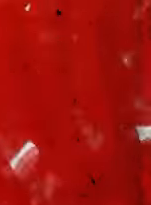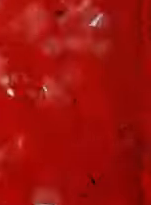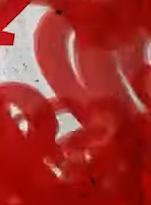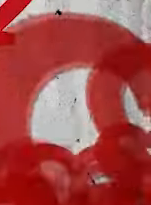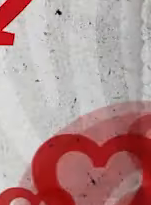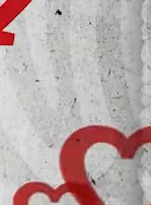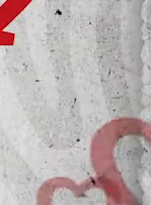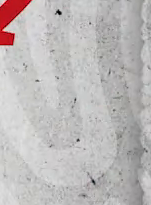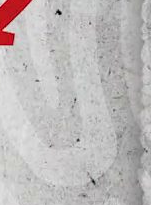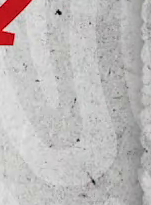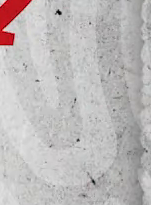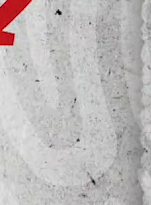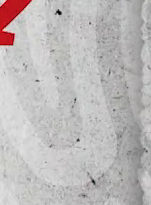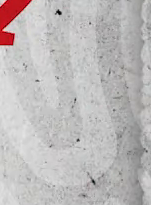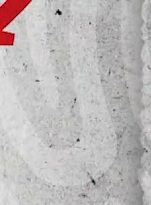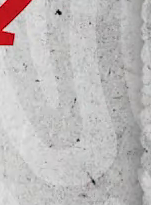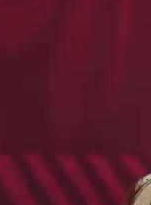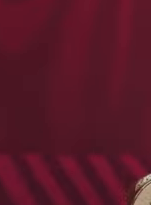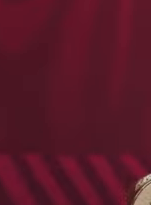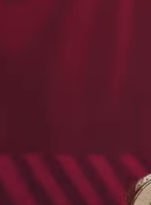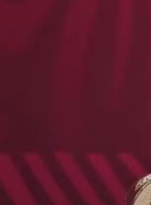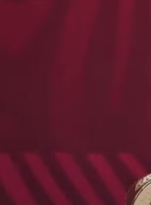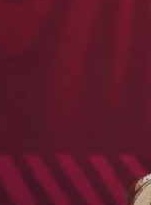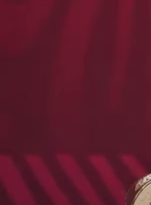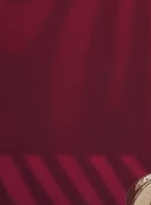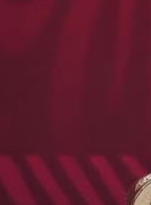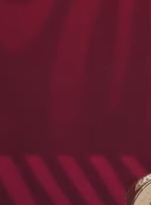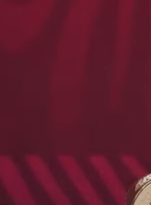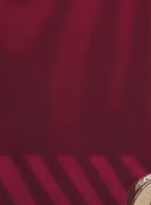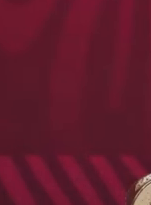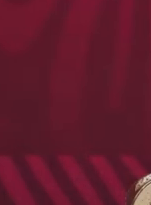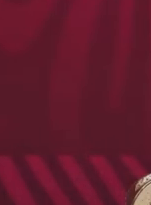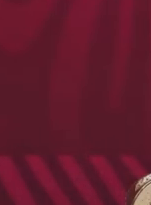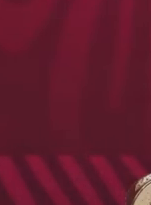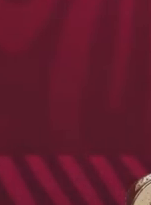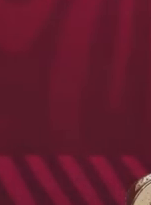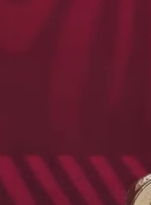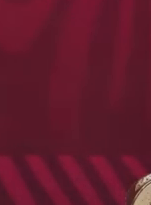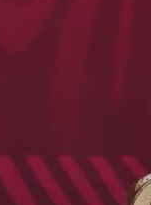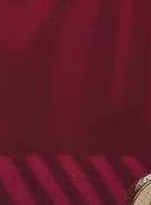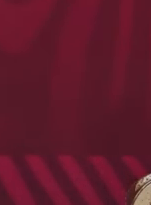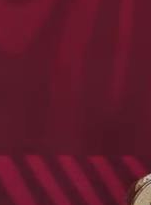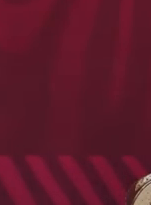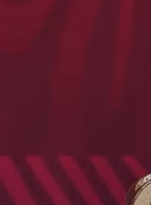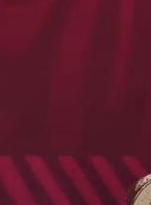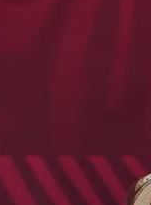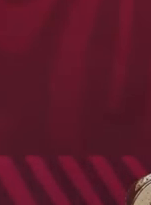se fusionó de Canadá y Estados Unidos, Kansas.